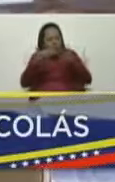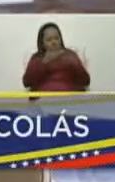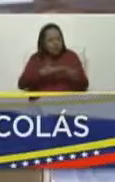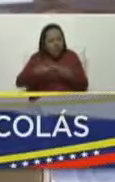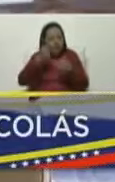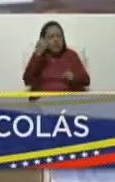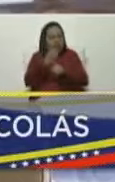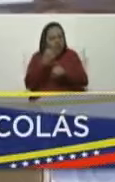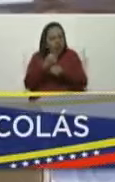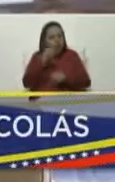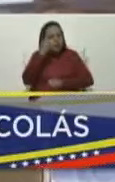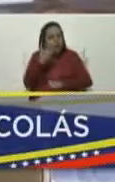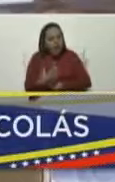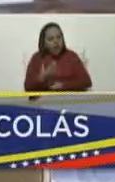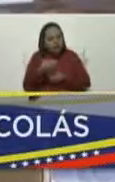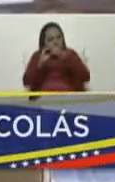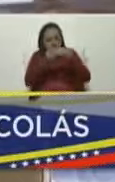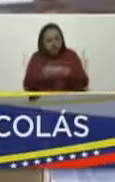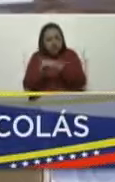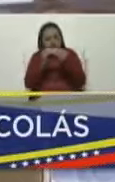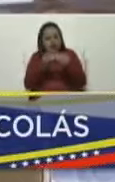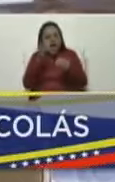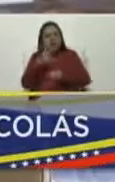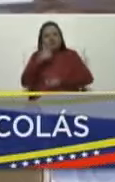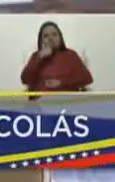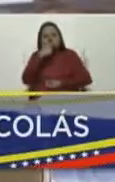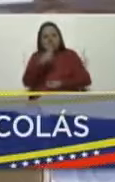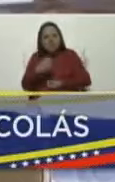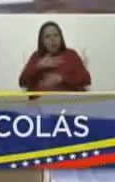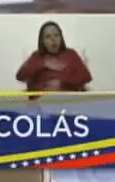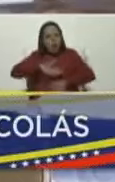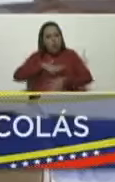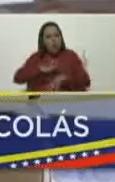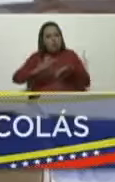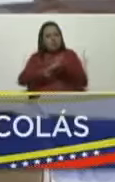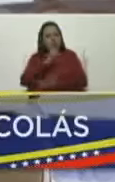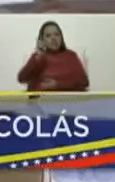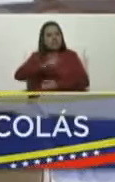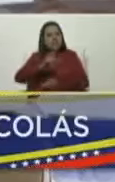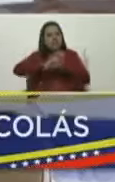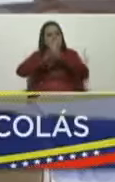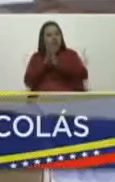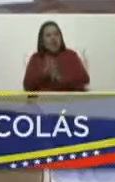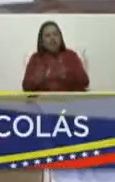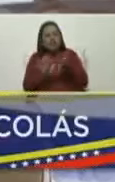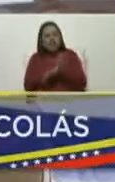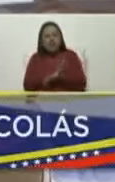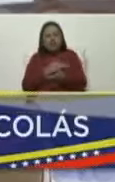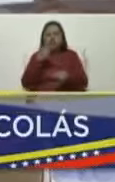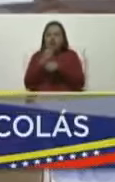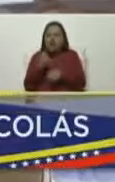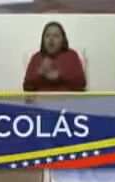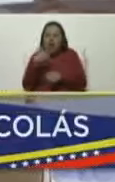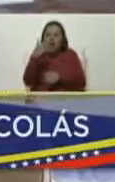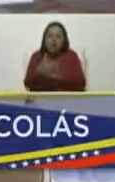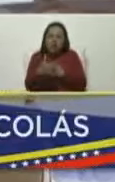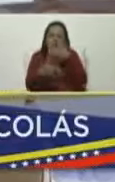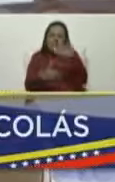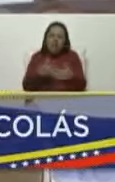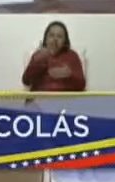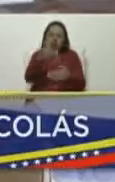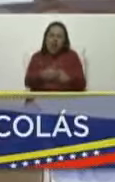trabajada y que crea las facilidades que necesitamos para acabar con los gestores, con las